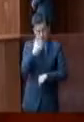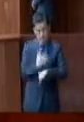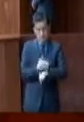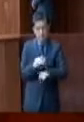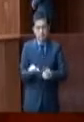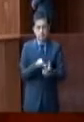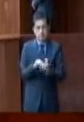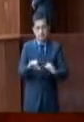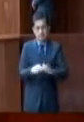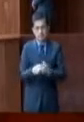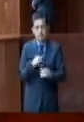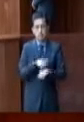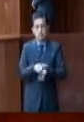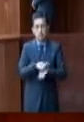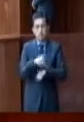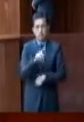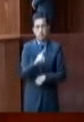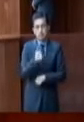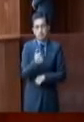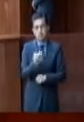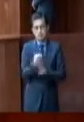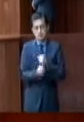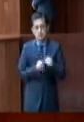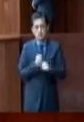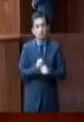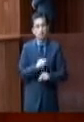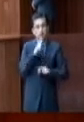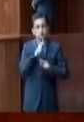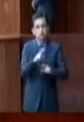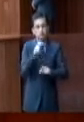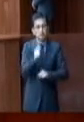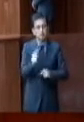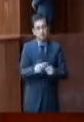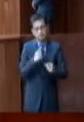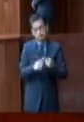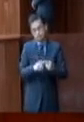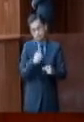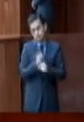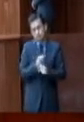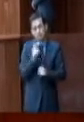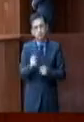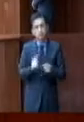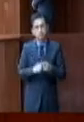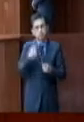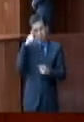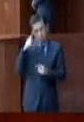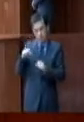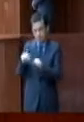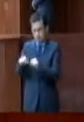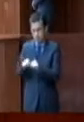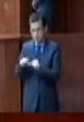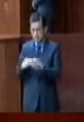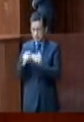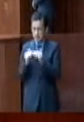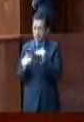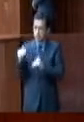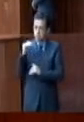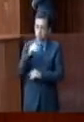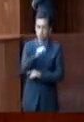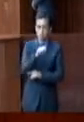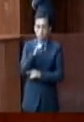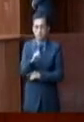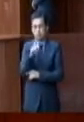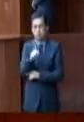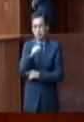36 de este año se resuelve primero en cumplimiento a la ejecutoria dictada por la sala superior del tribunal electoral del poder judicial